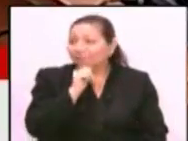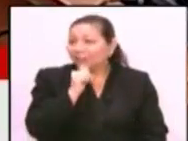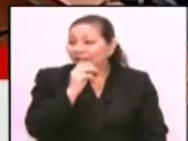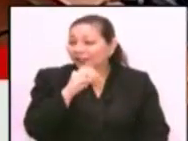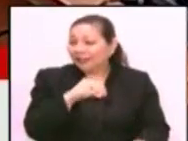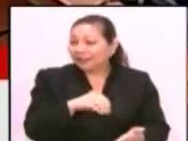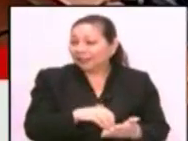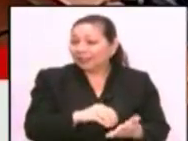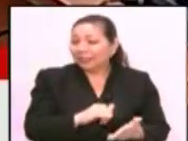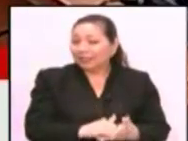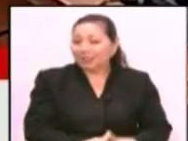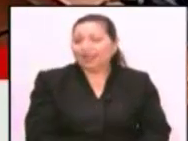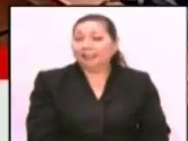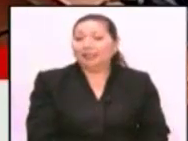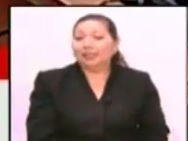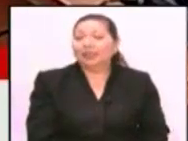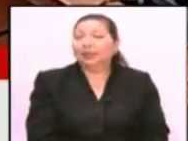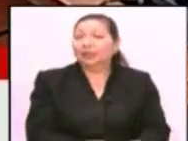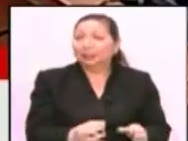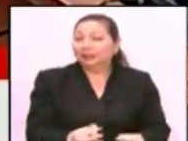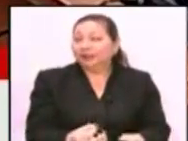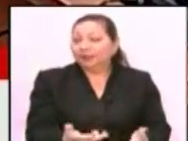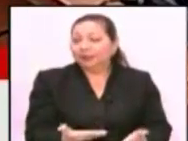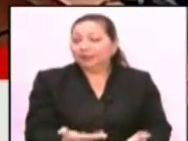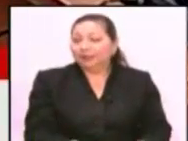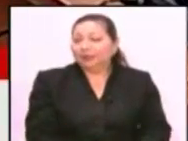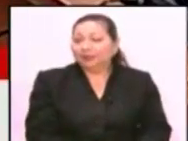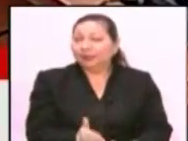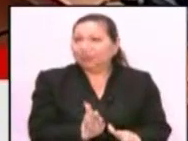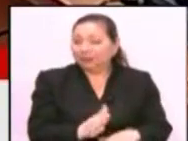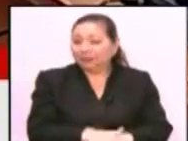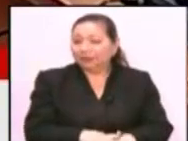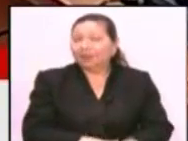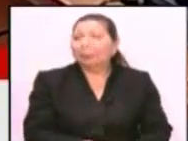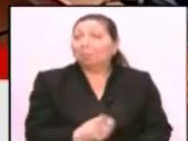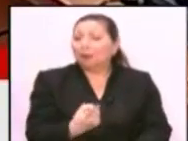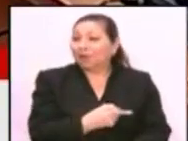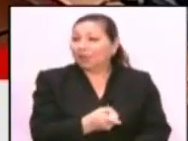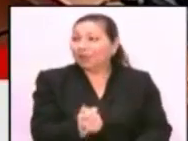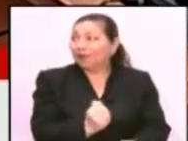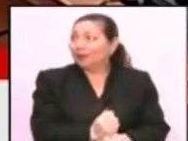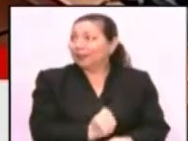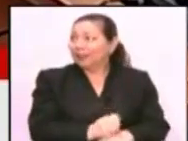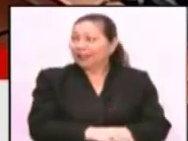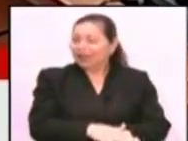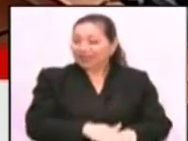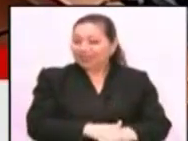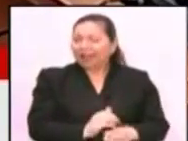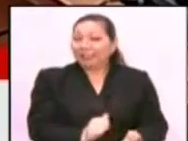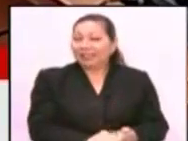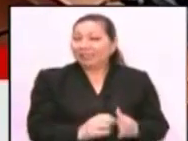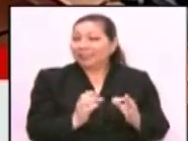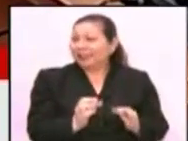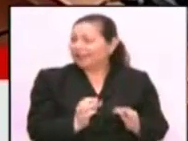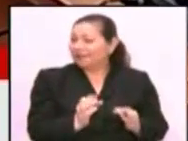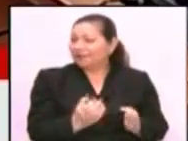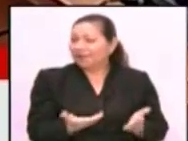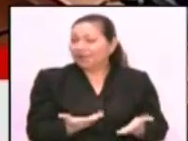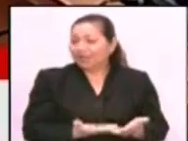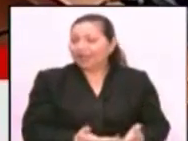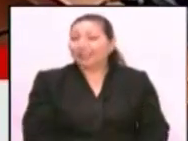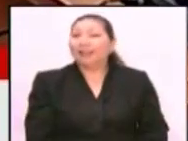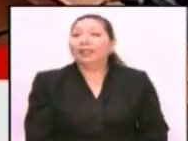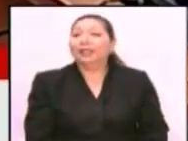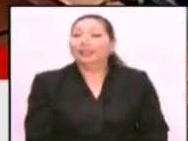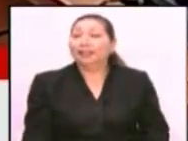veo asegurados de alguna manera son los operadores, porque ellos van a trabajar, pero siempre van a recibir